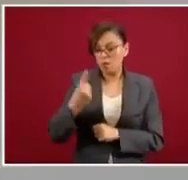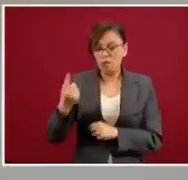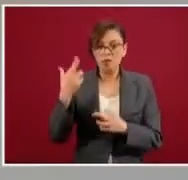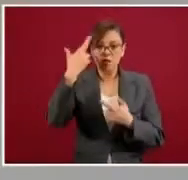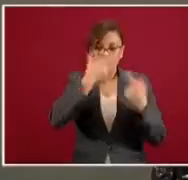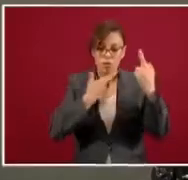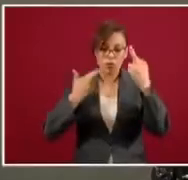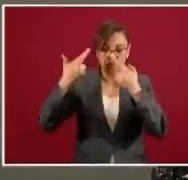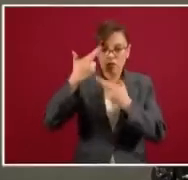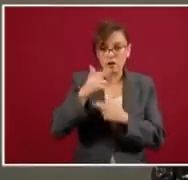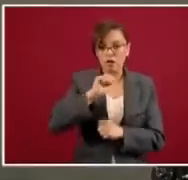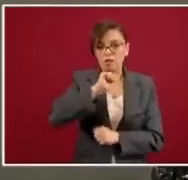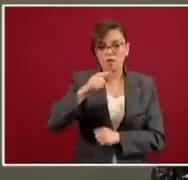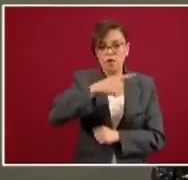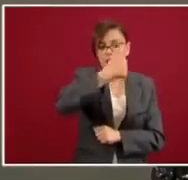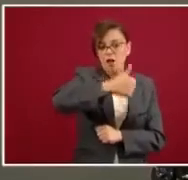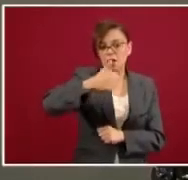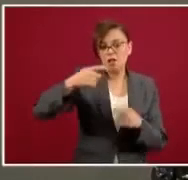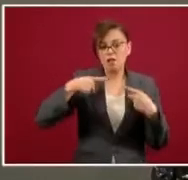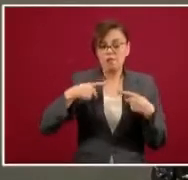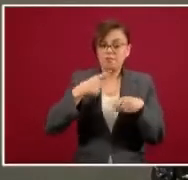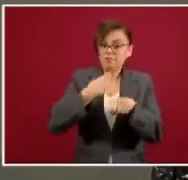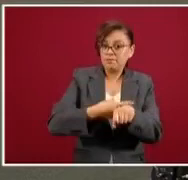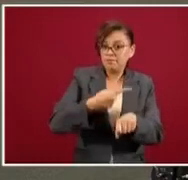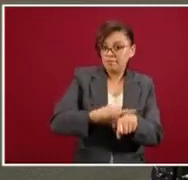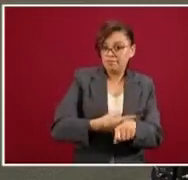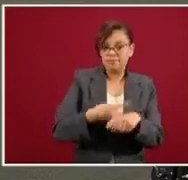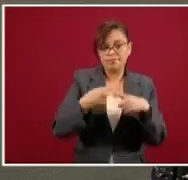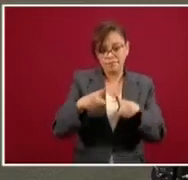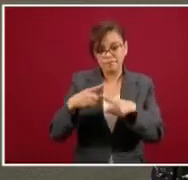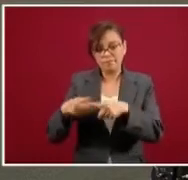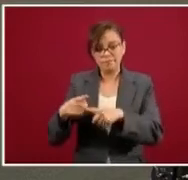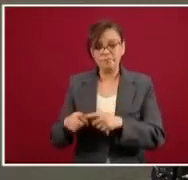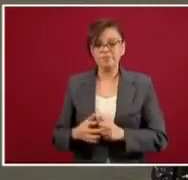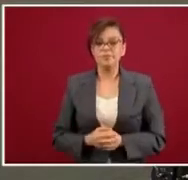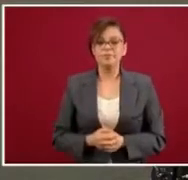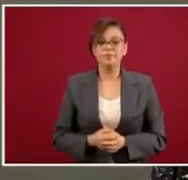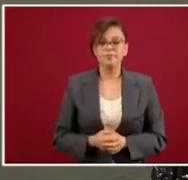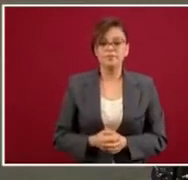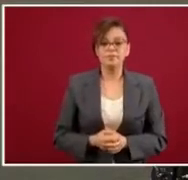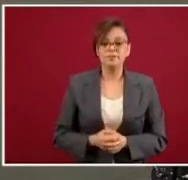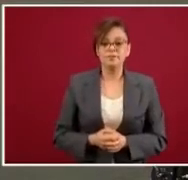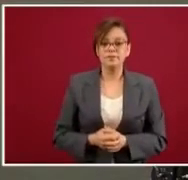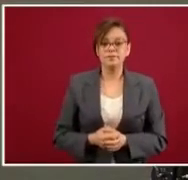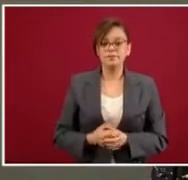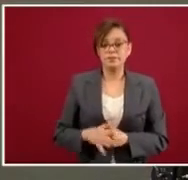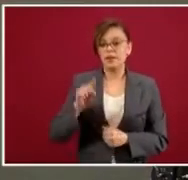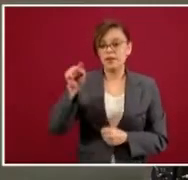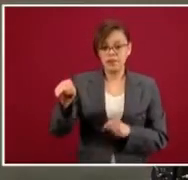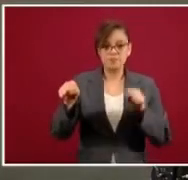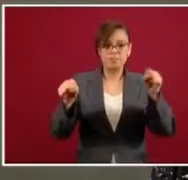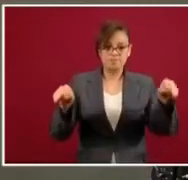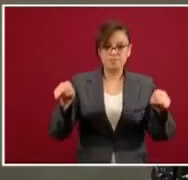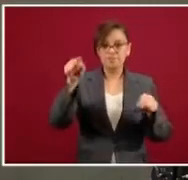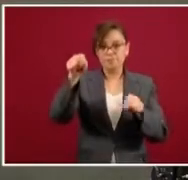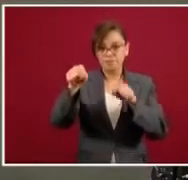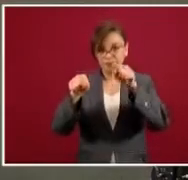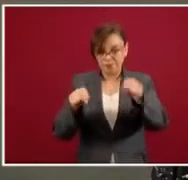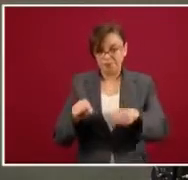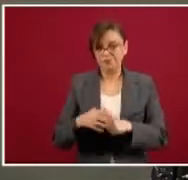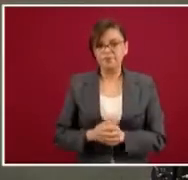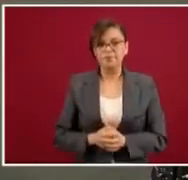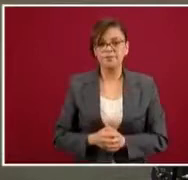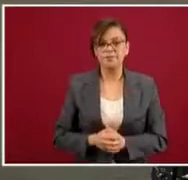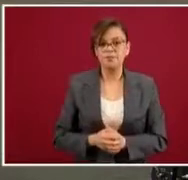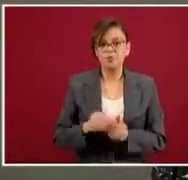paciente. Con mucho gusto. Estaba la compañera y el compañero de allá y nos vamos aquí de este lado. Y usted también.